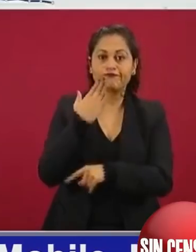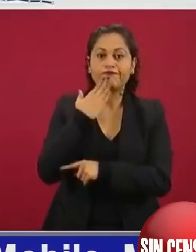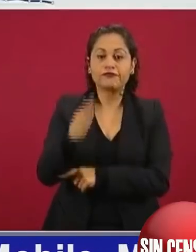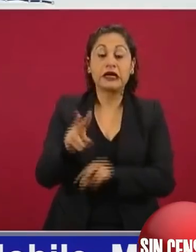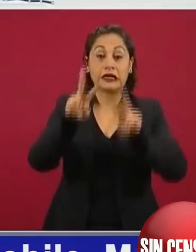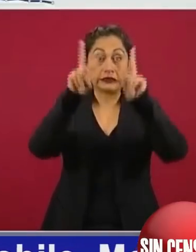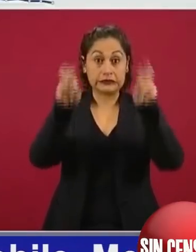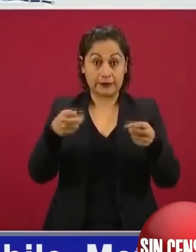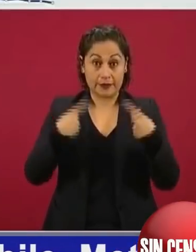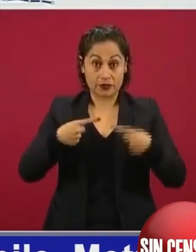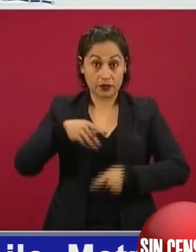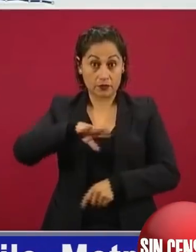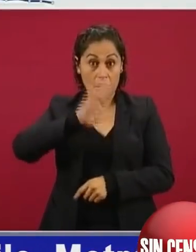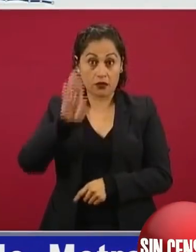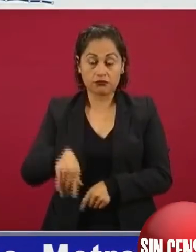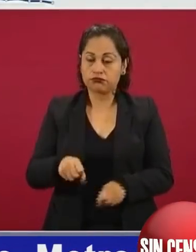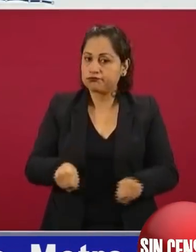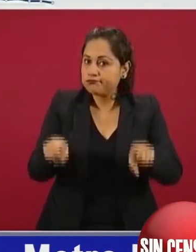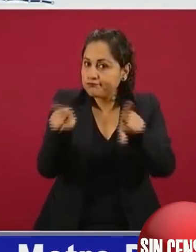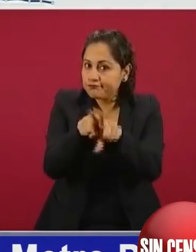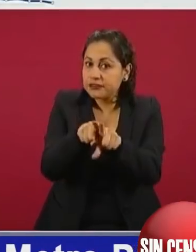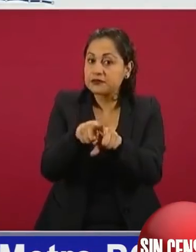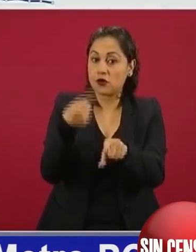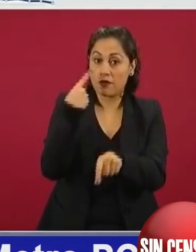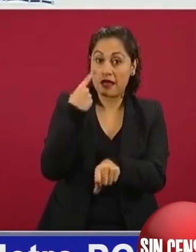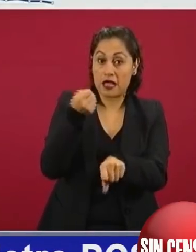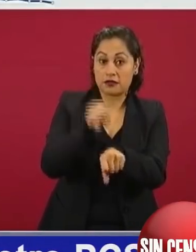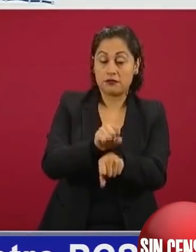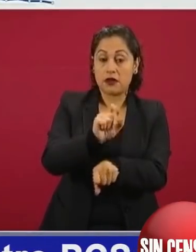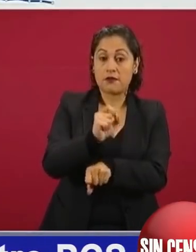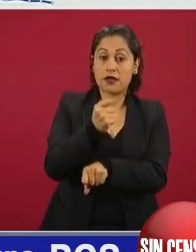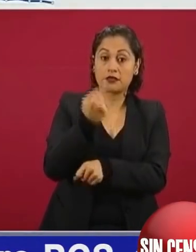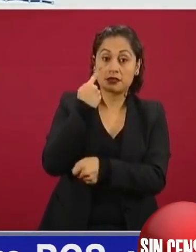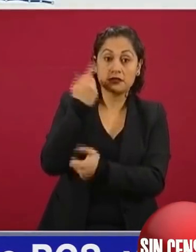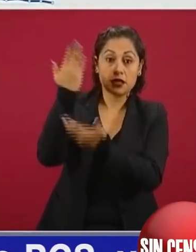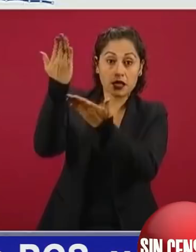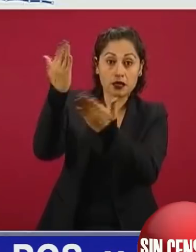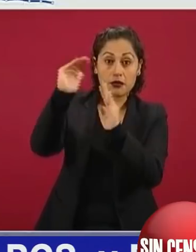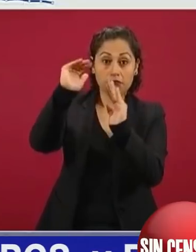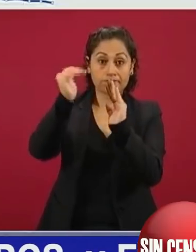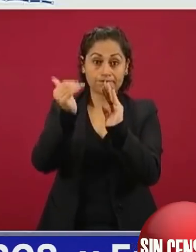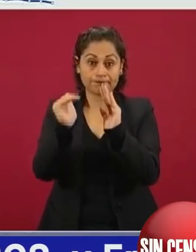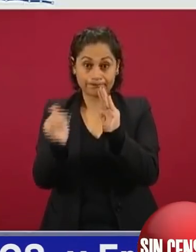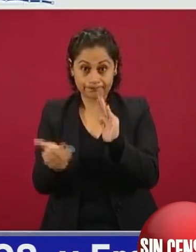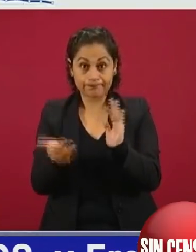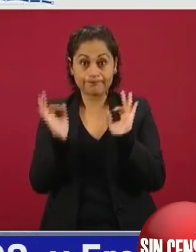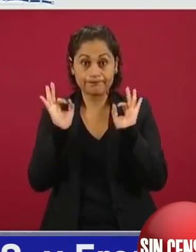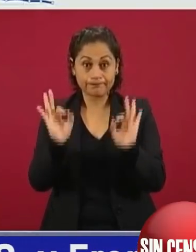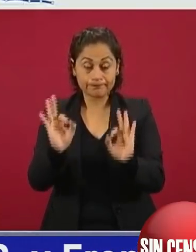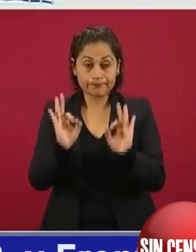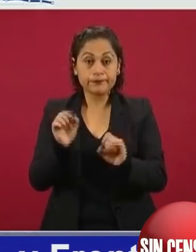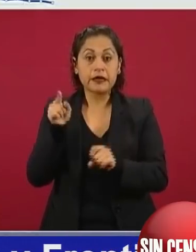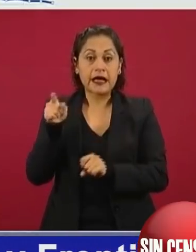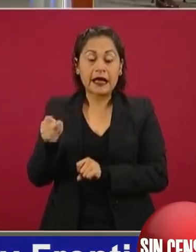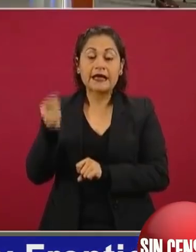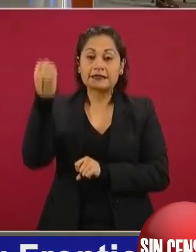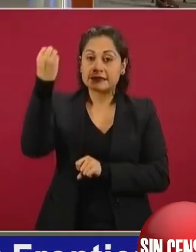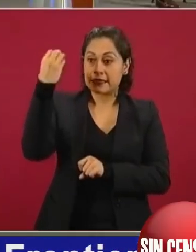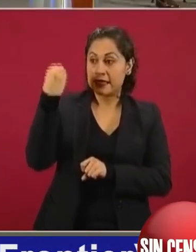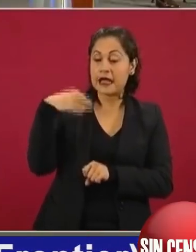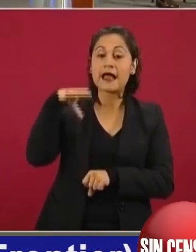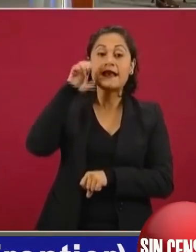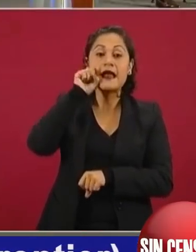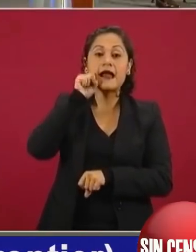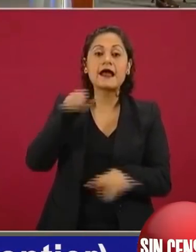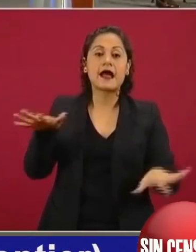ustedes, la mortalidad desde la semana 27 empezó a descender y es el segundo de 3 estados que pasó de naranja